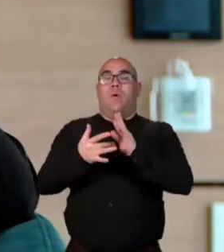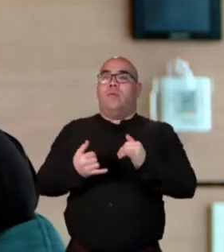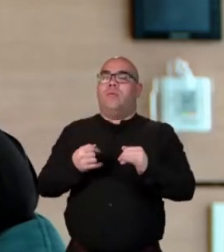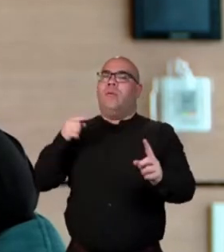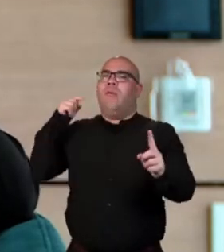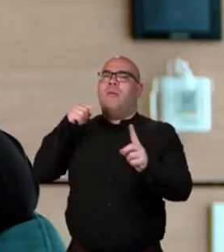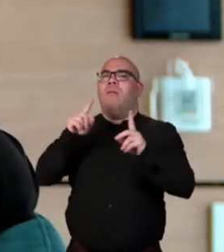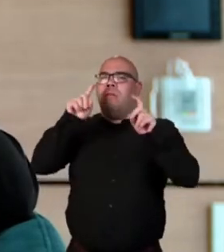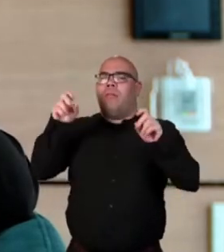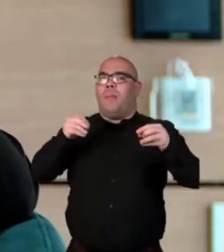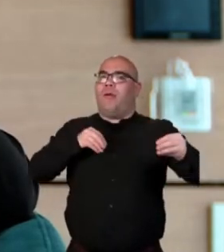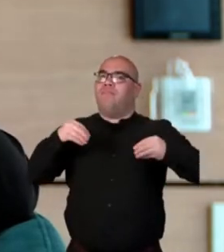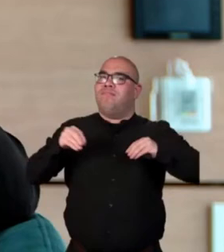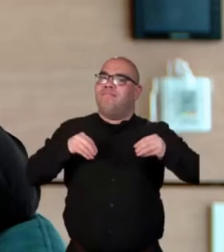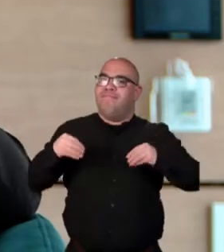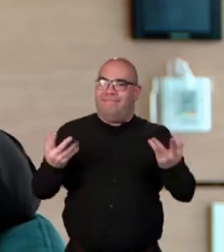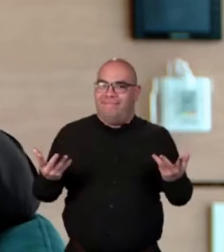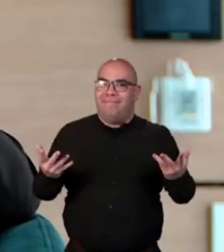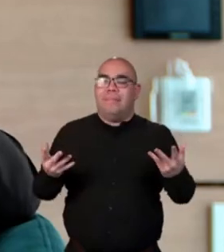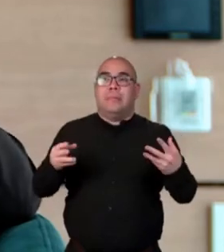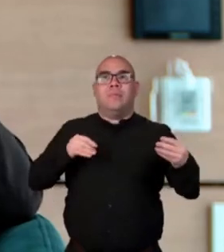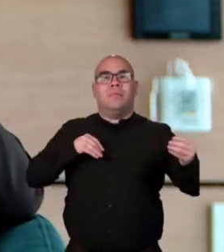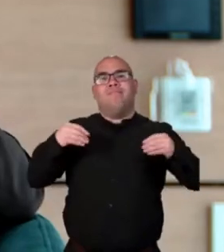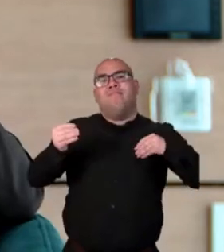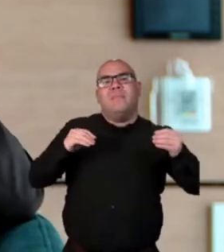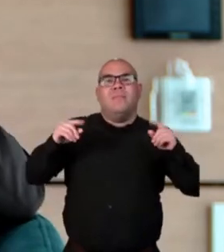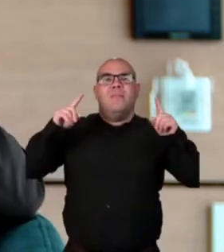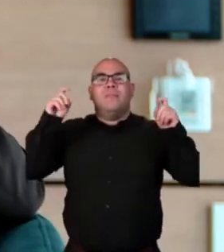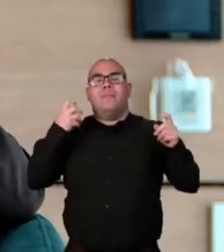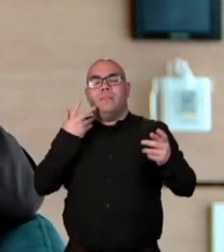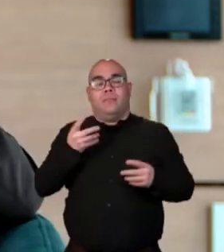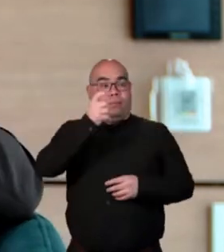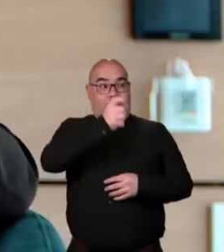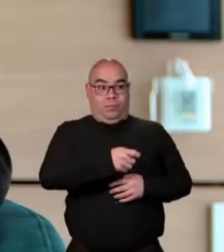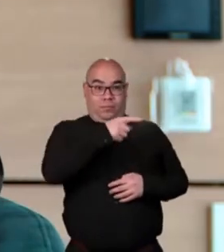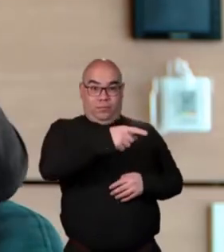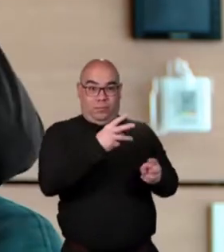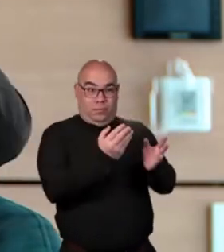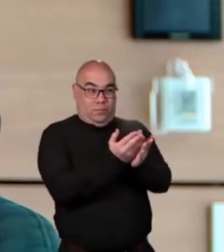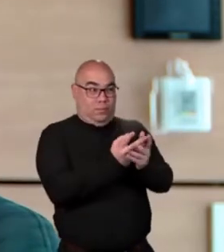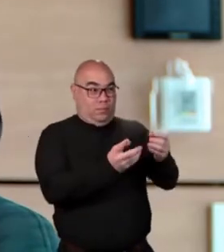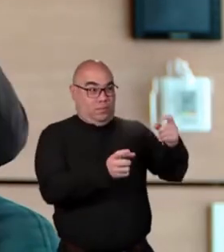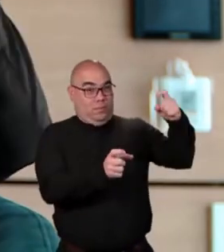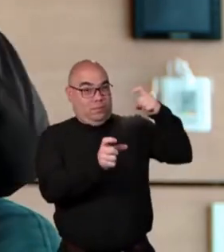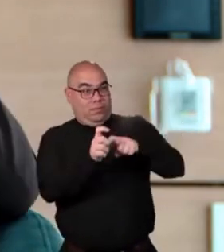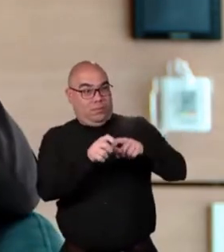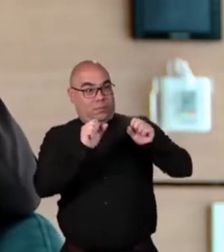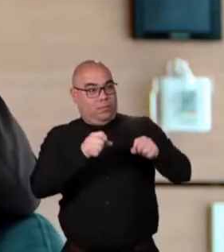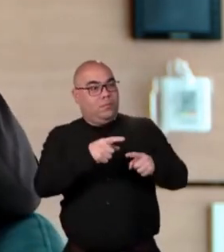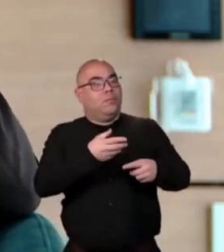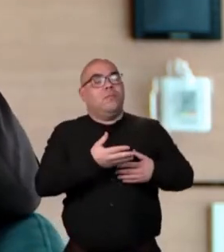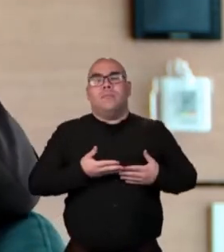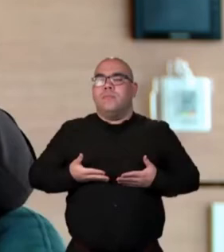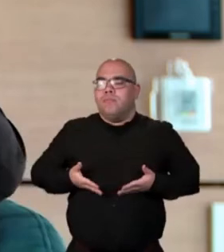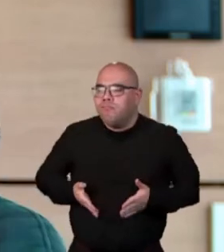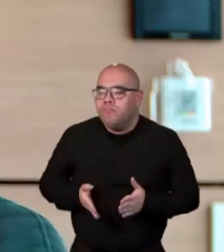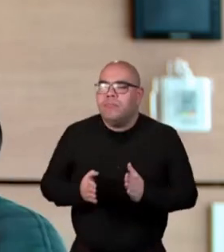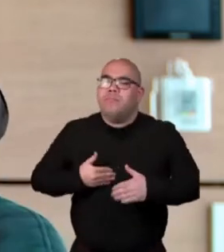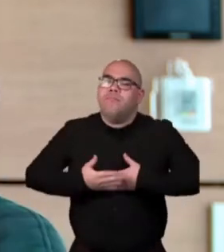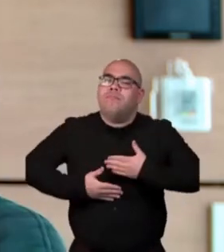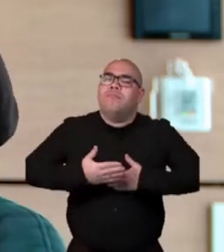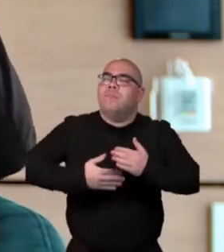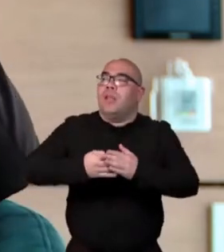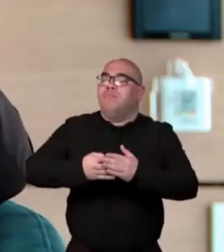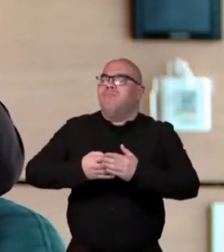era la flexibilización la flexibilización es permitirle al estudiante que él pueda decidir el camino de formación que quiere y